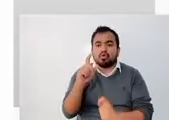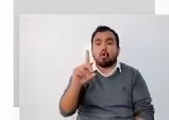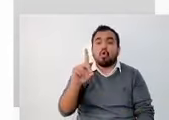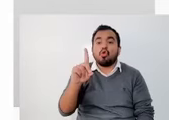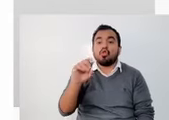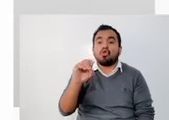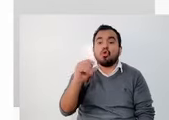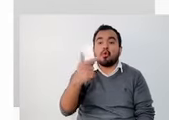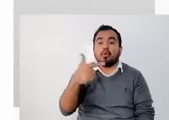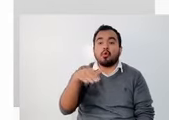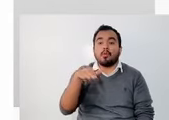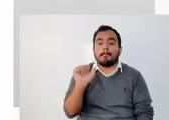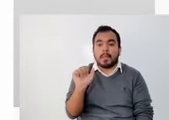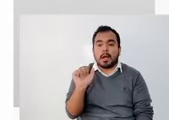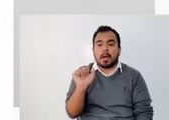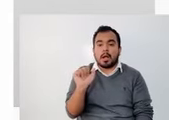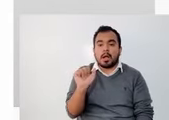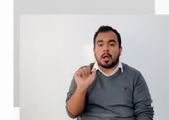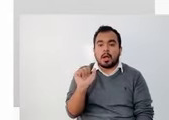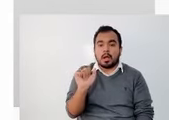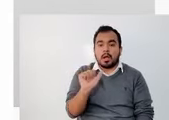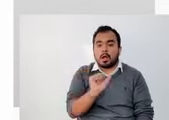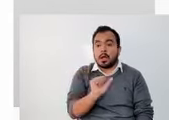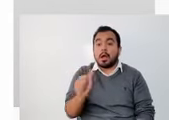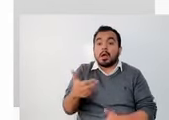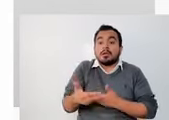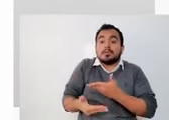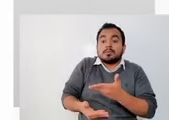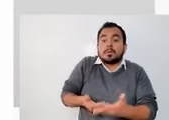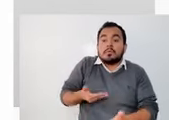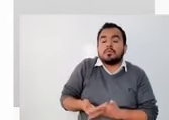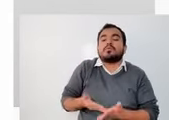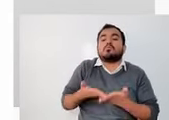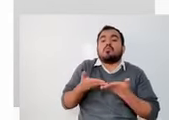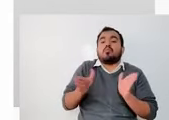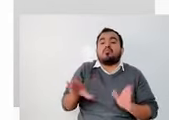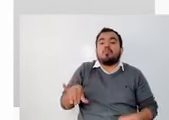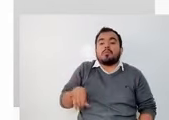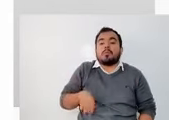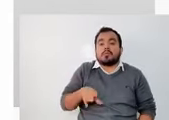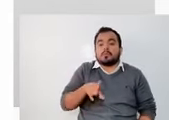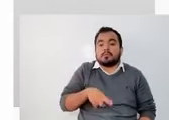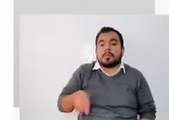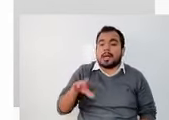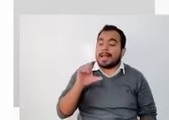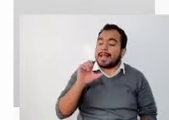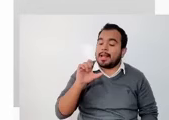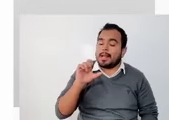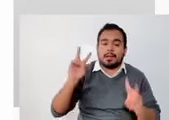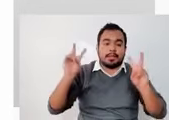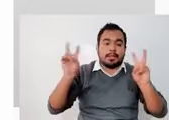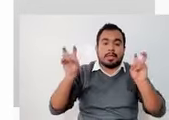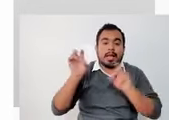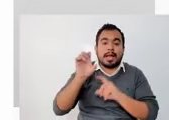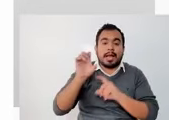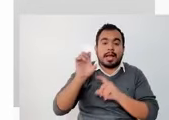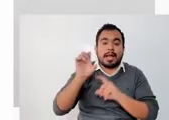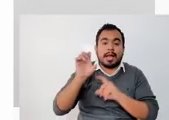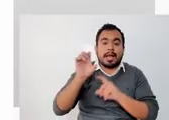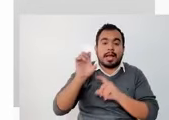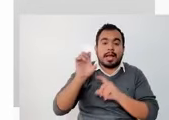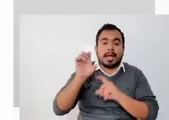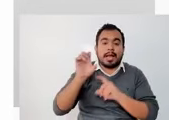algo bastardo al servicio de intereses espurios de lo que entonces se llamaba el capital y hoy llamaríamos del 1%